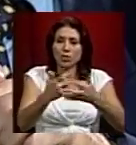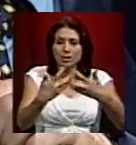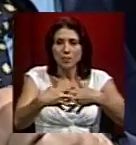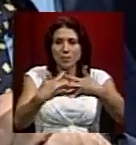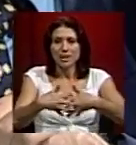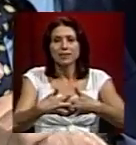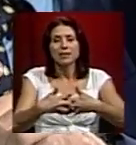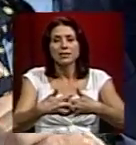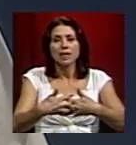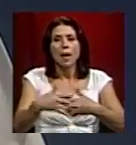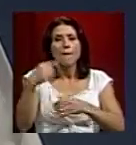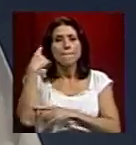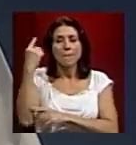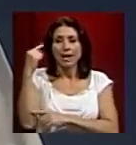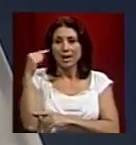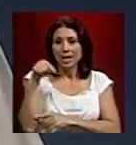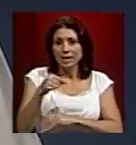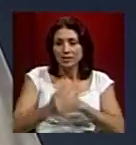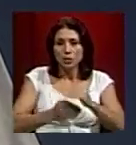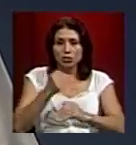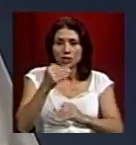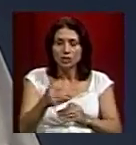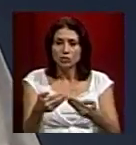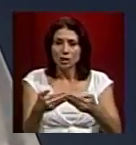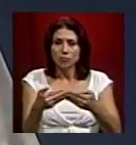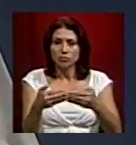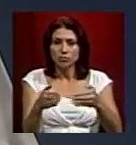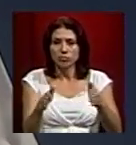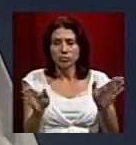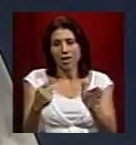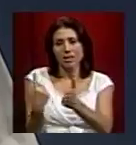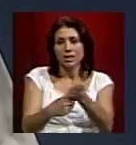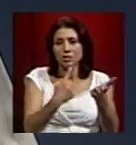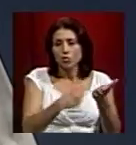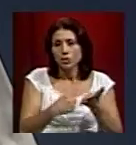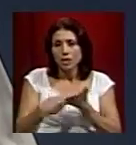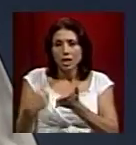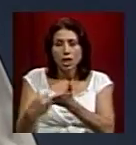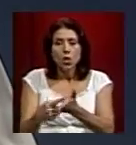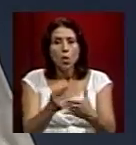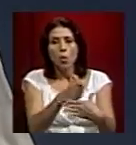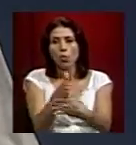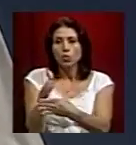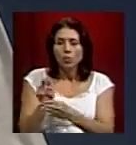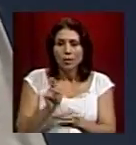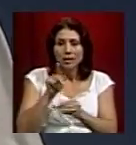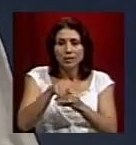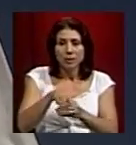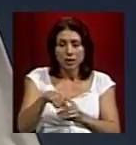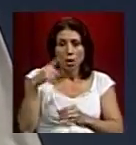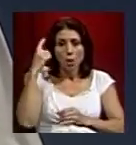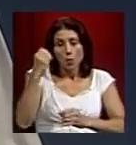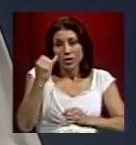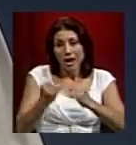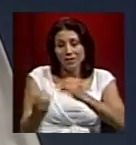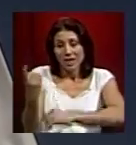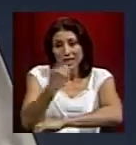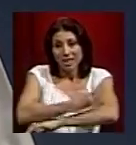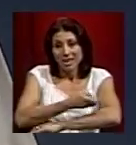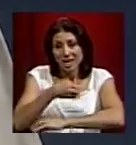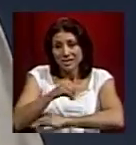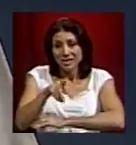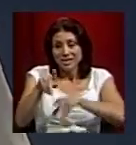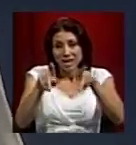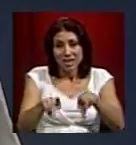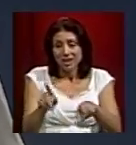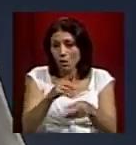empresas para que este proceso sea ampliamente discutido, participativo, porque al final del día, si esa gente no compra esa